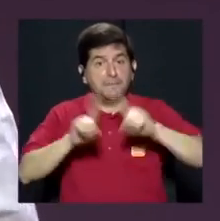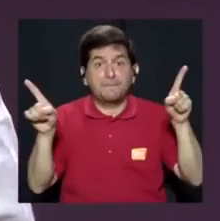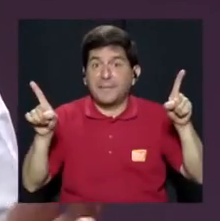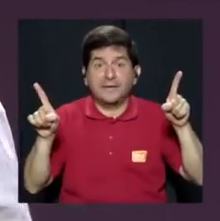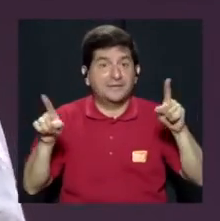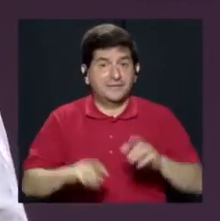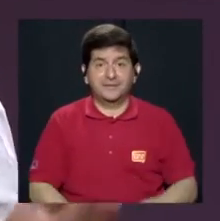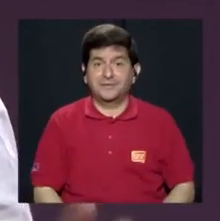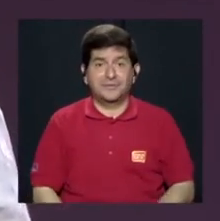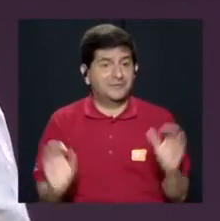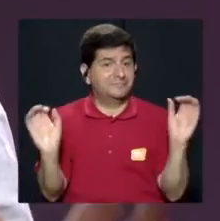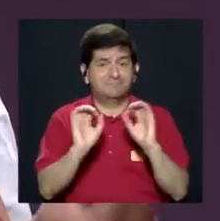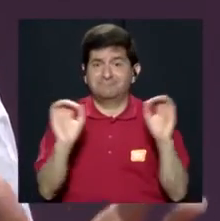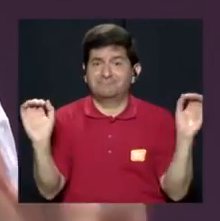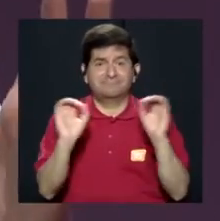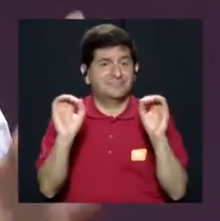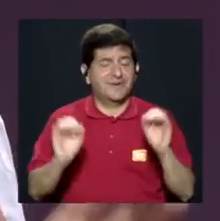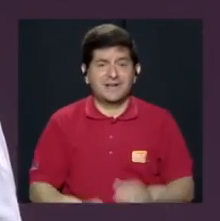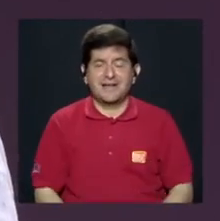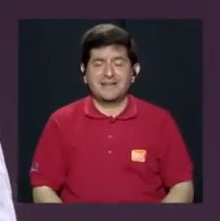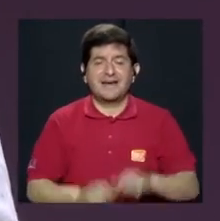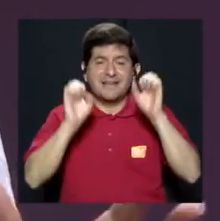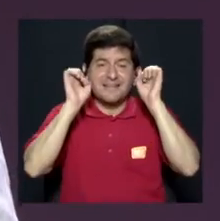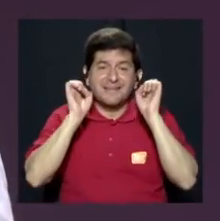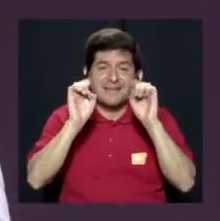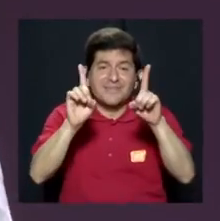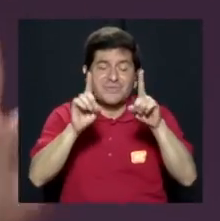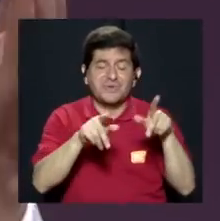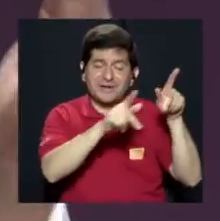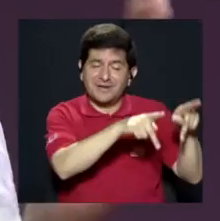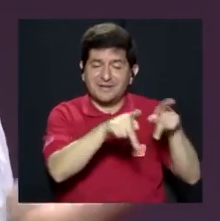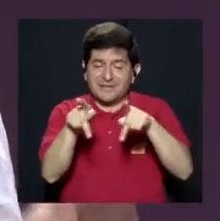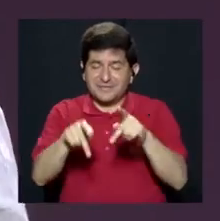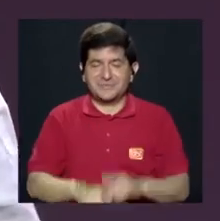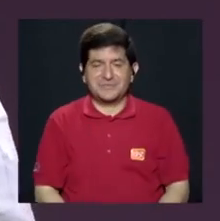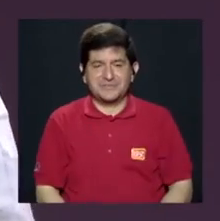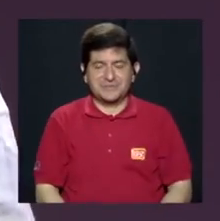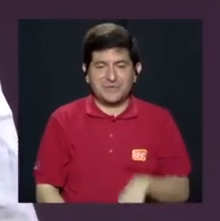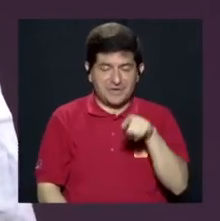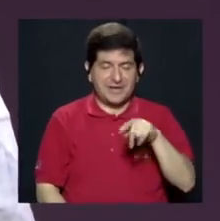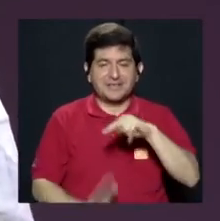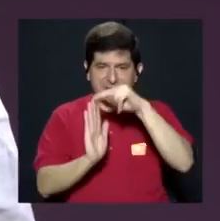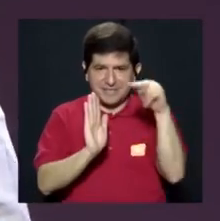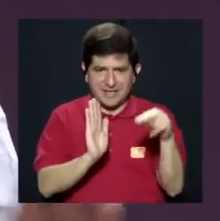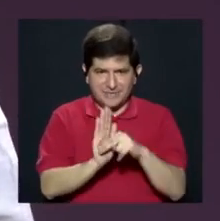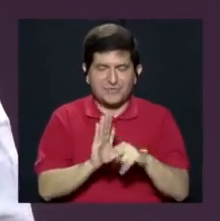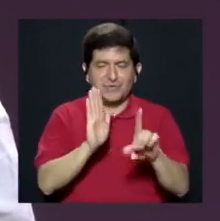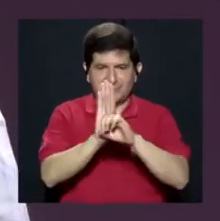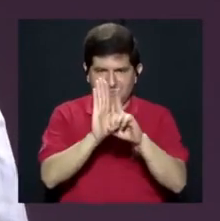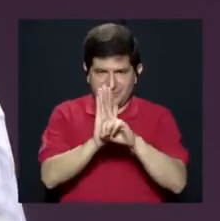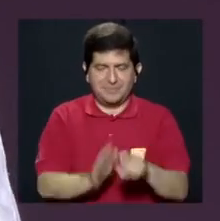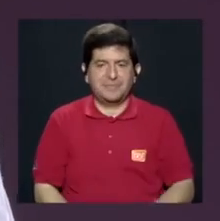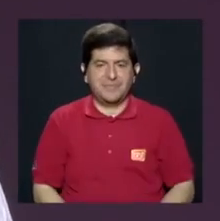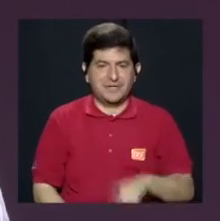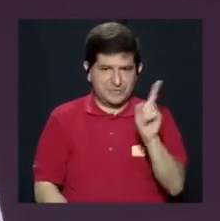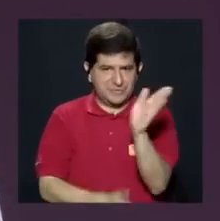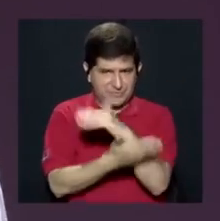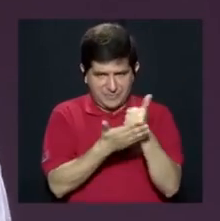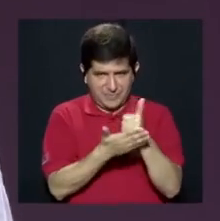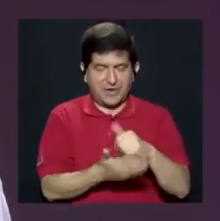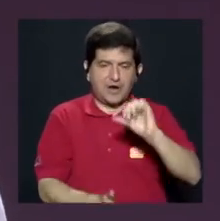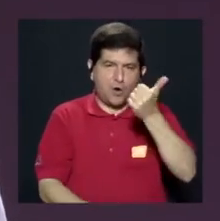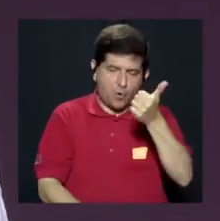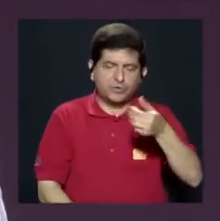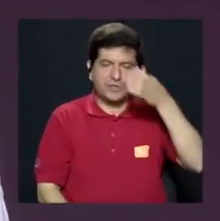no está dando realmente una educación a las pacientes desde el marco de derechos. Esta es una variable. La otra variable es que hay